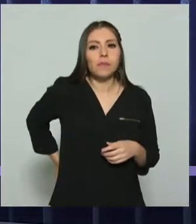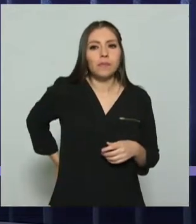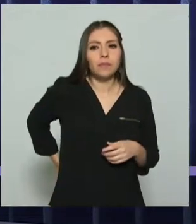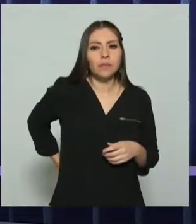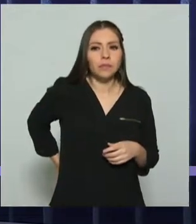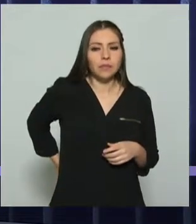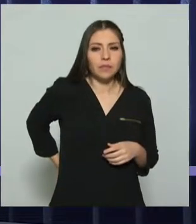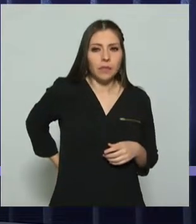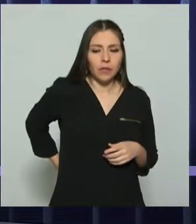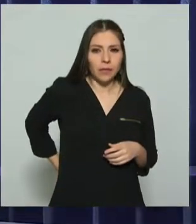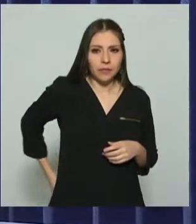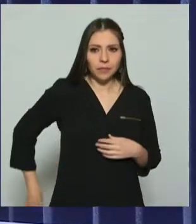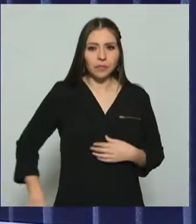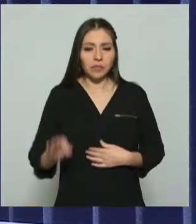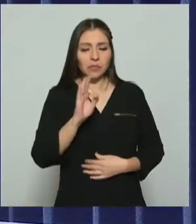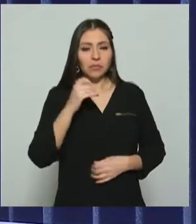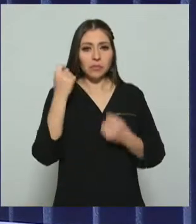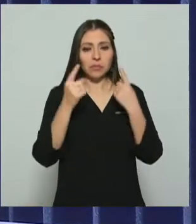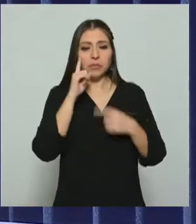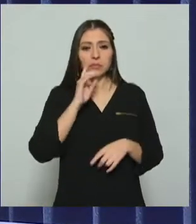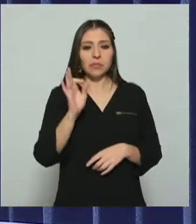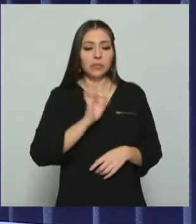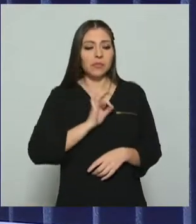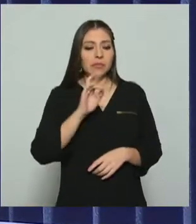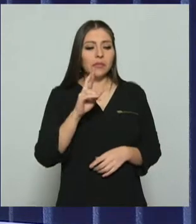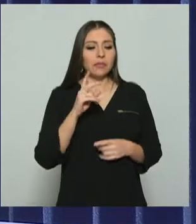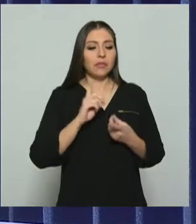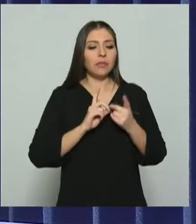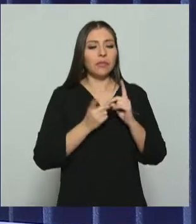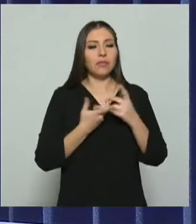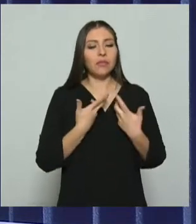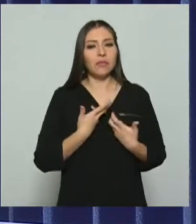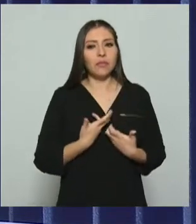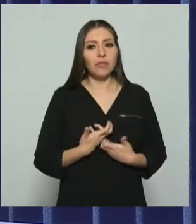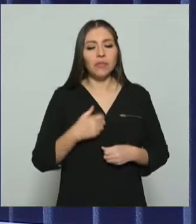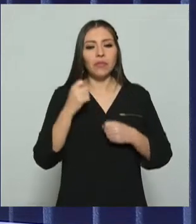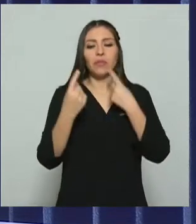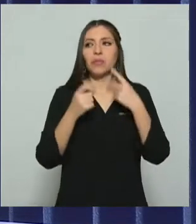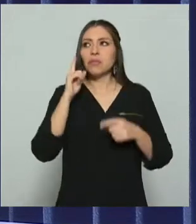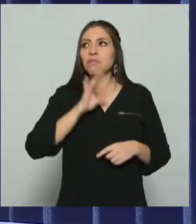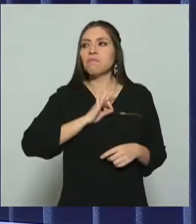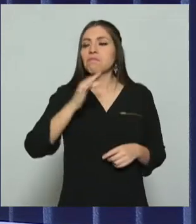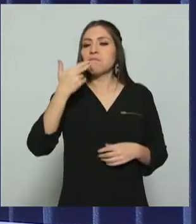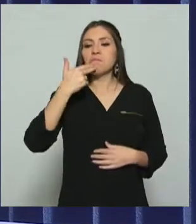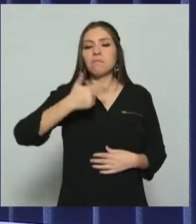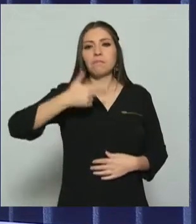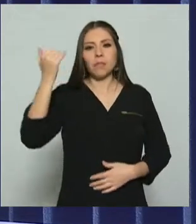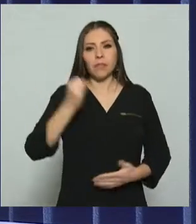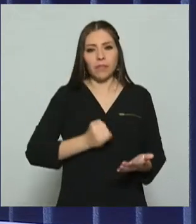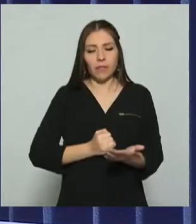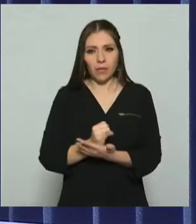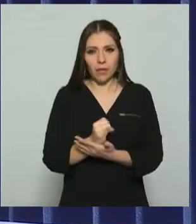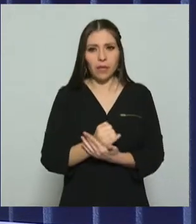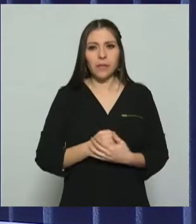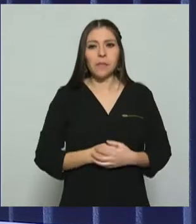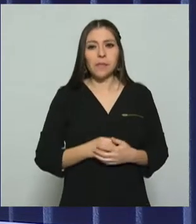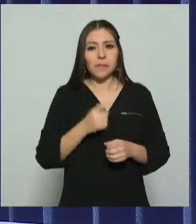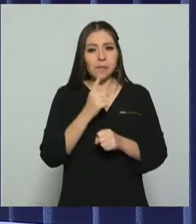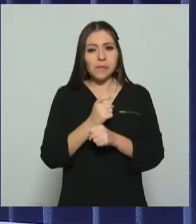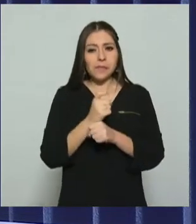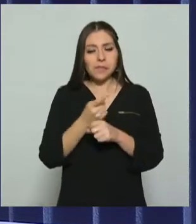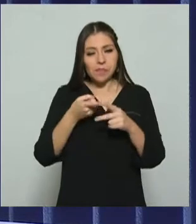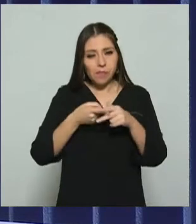mujeres una depresión semejante a tal grado que algunas de ellas se pueden arrancar la vida. Mire usted, todo empezó en los baños de